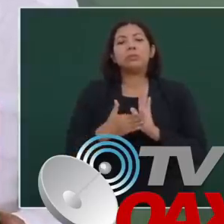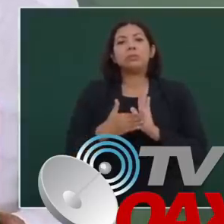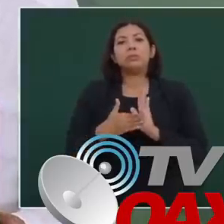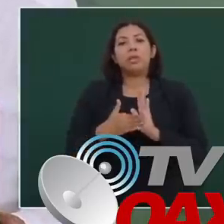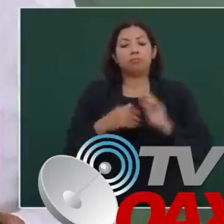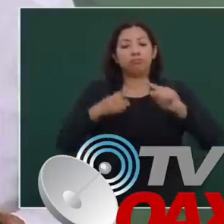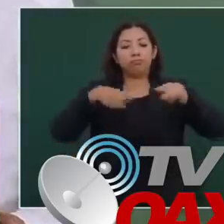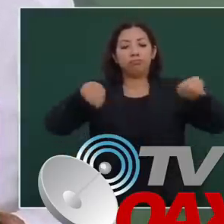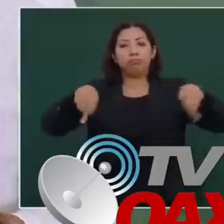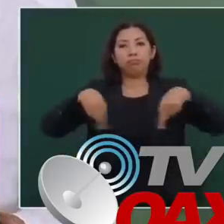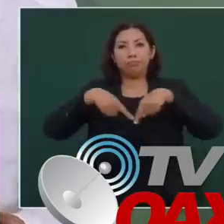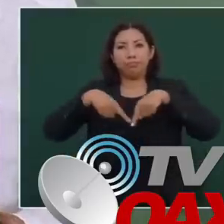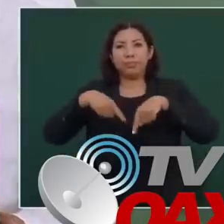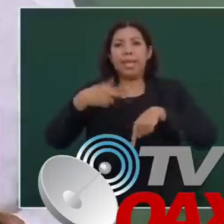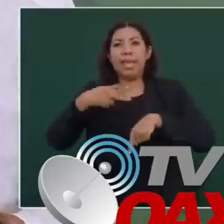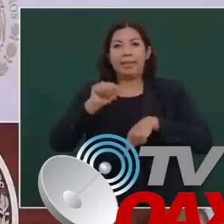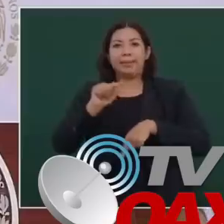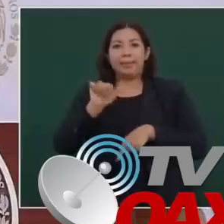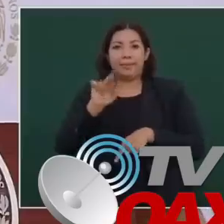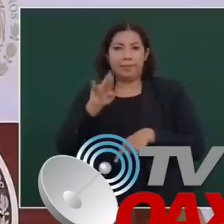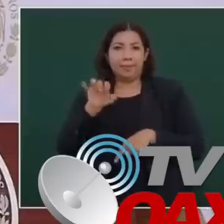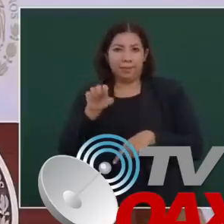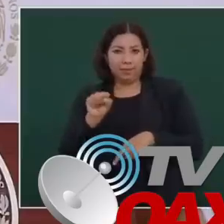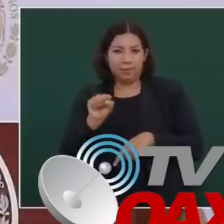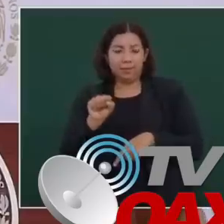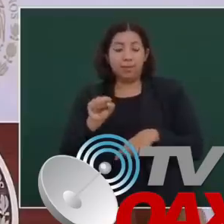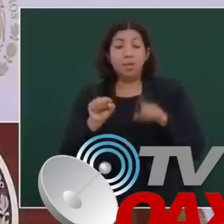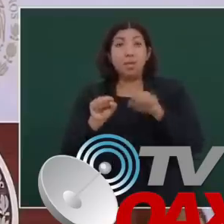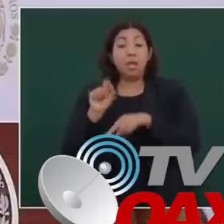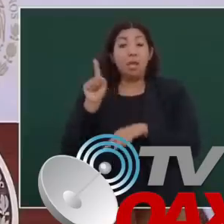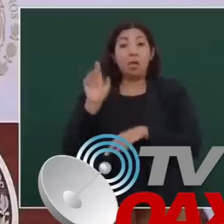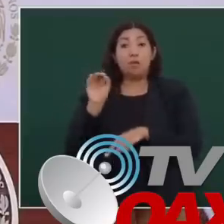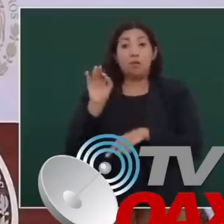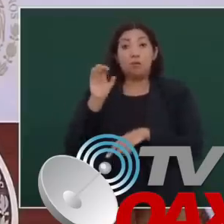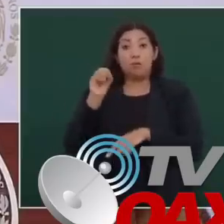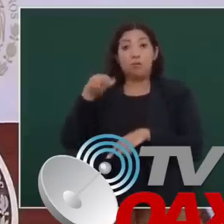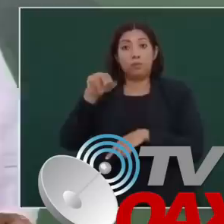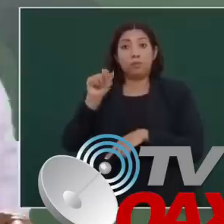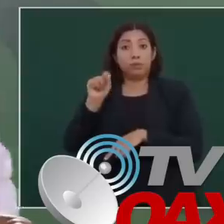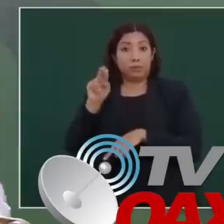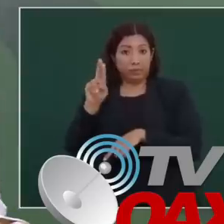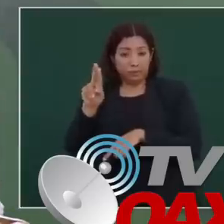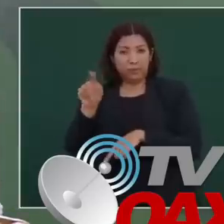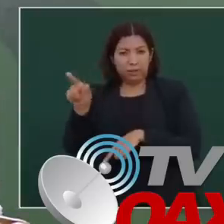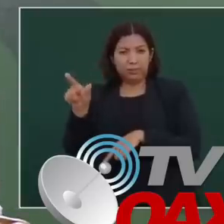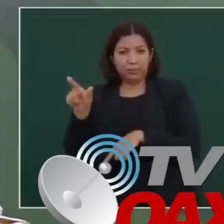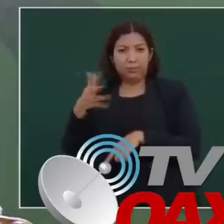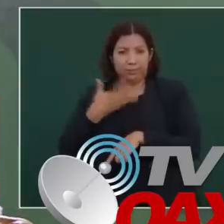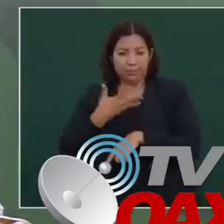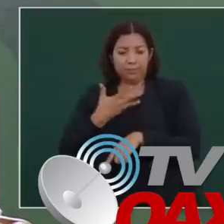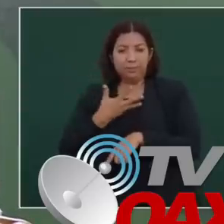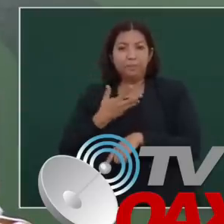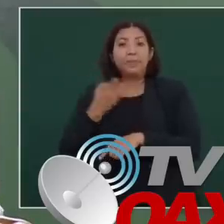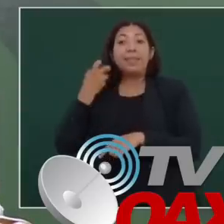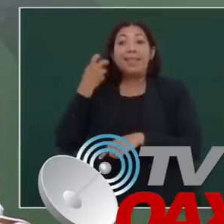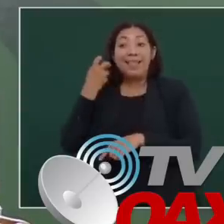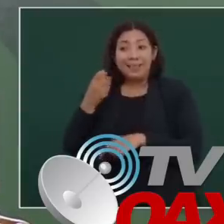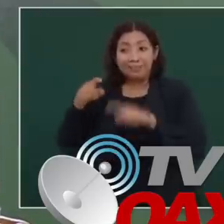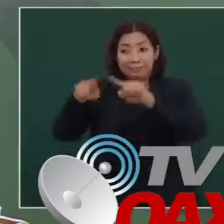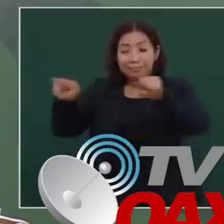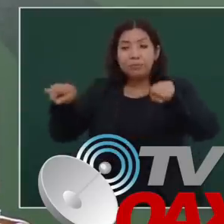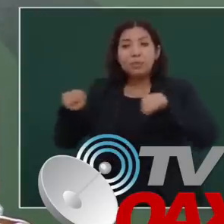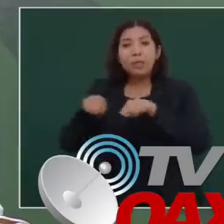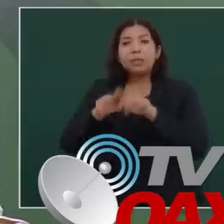de fonatur en Estados turísticos ya se convirtieron en